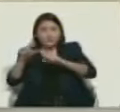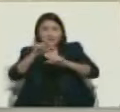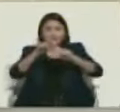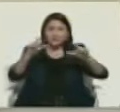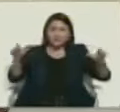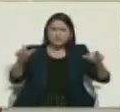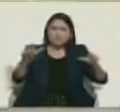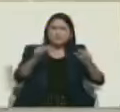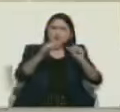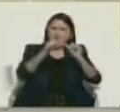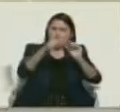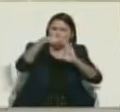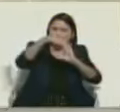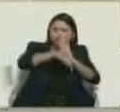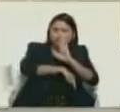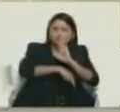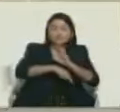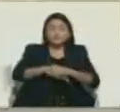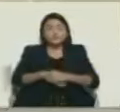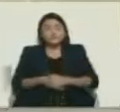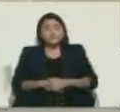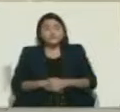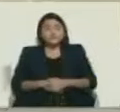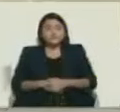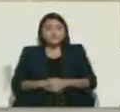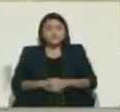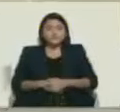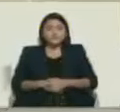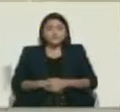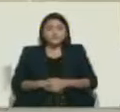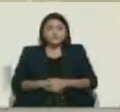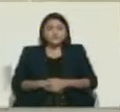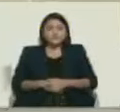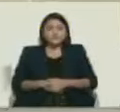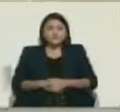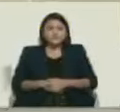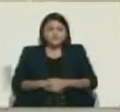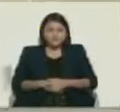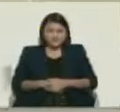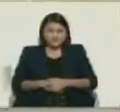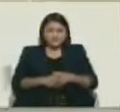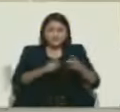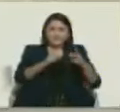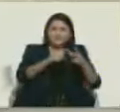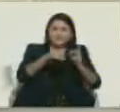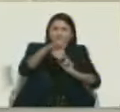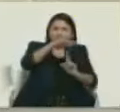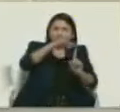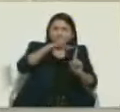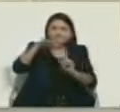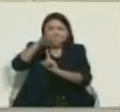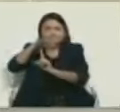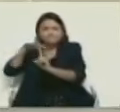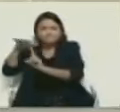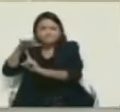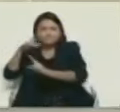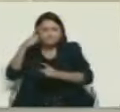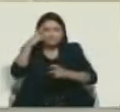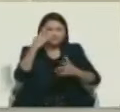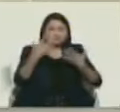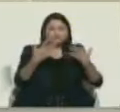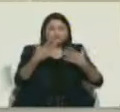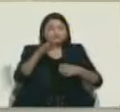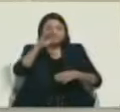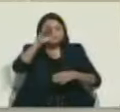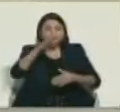van a profundizar en la consulta sobre los retos que tiene el partido. Y también los escenarios que manejan de cara